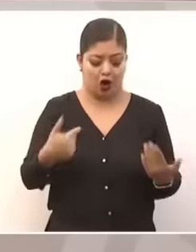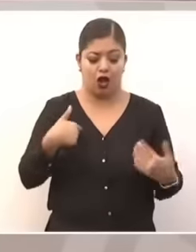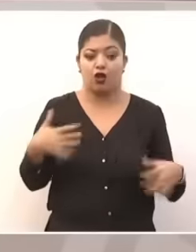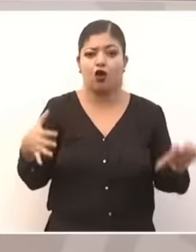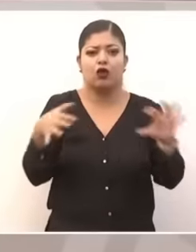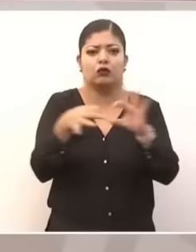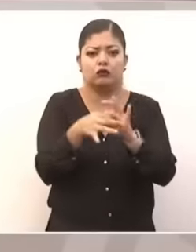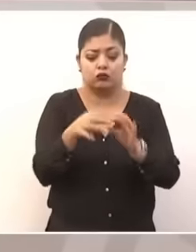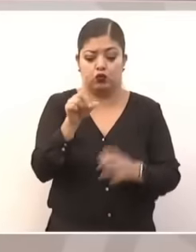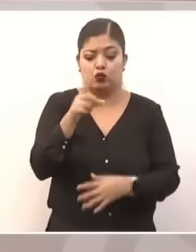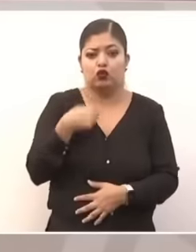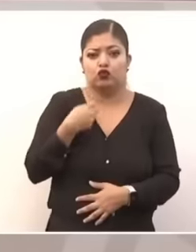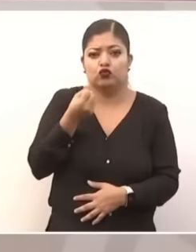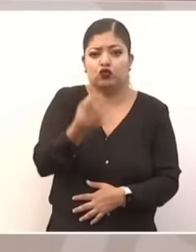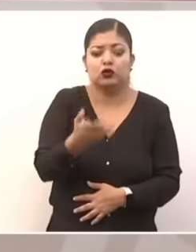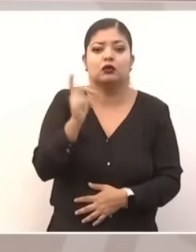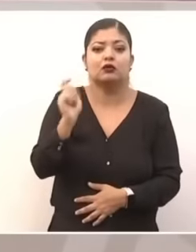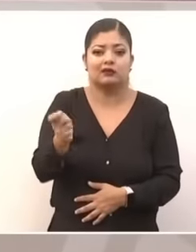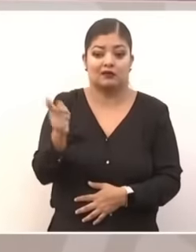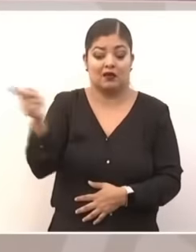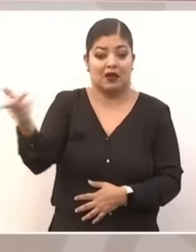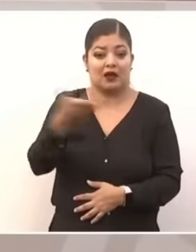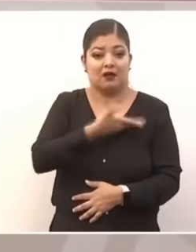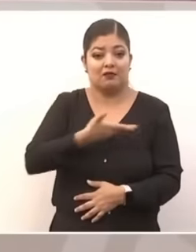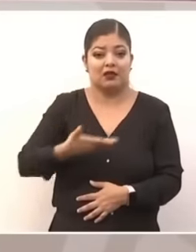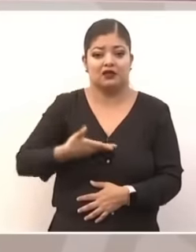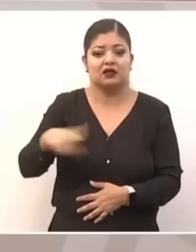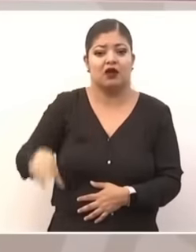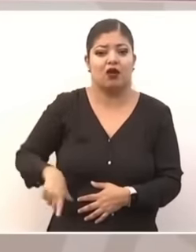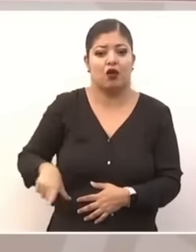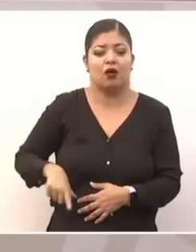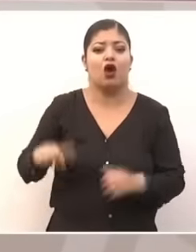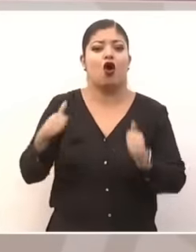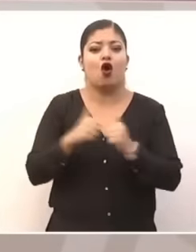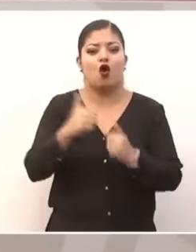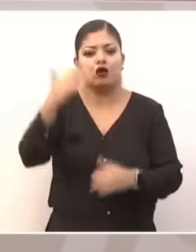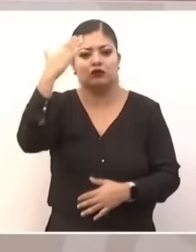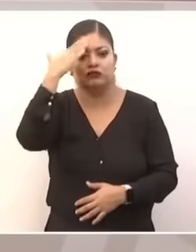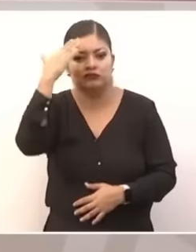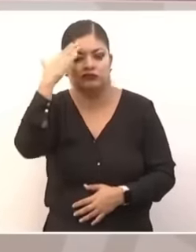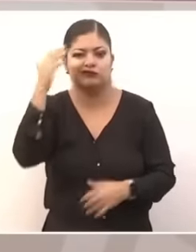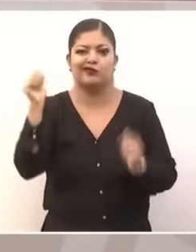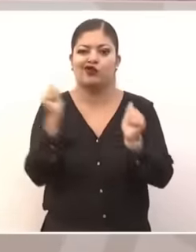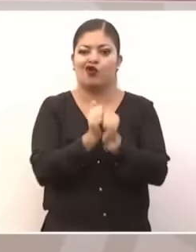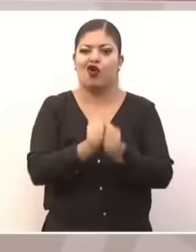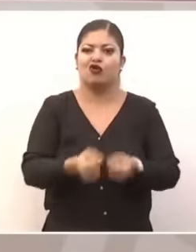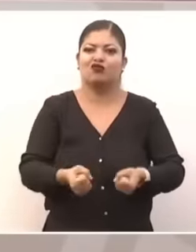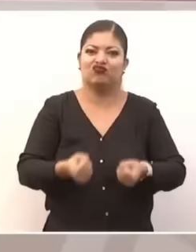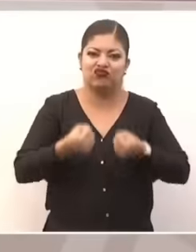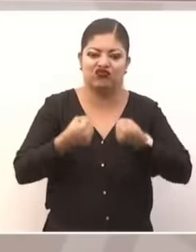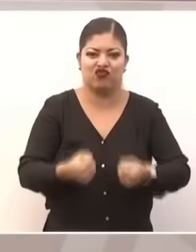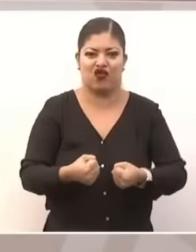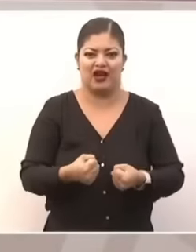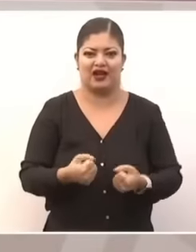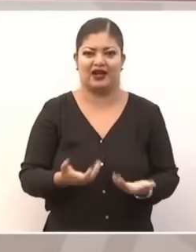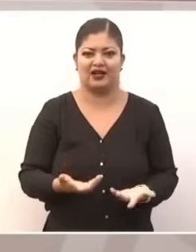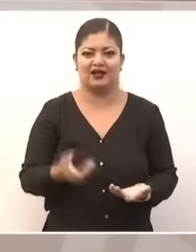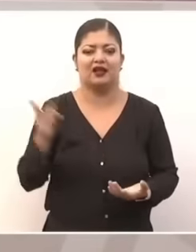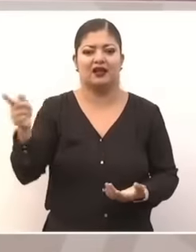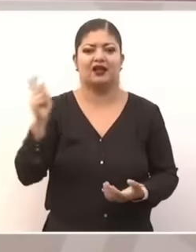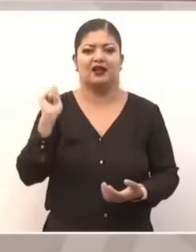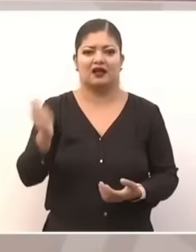que el presidente ha gobernado con principios, con causas, que son con las que hemos